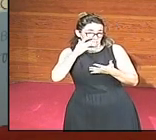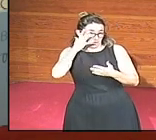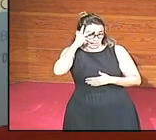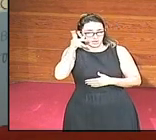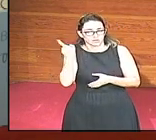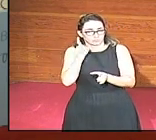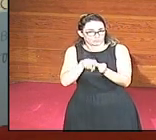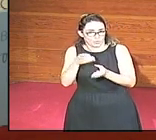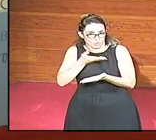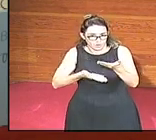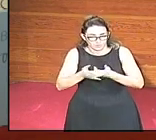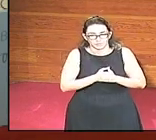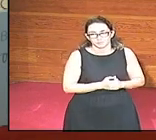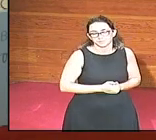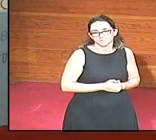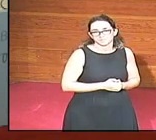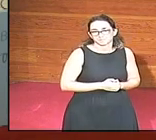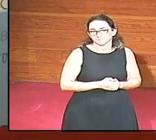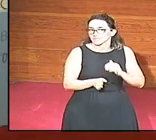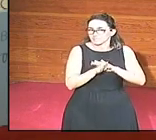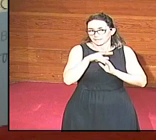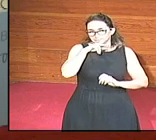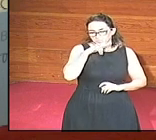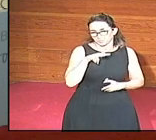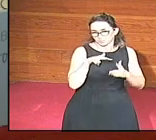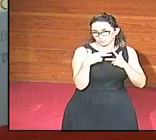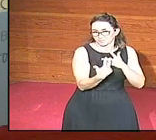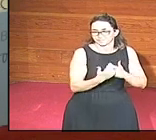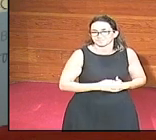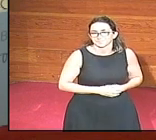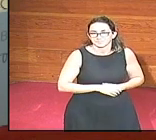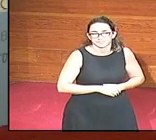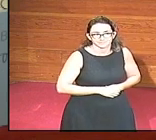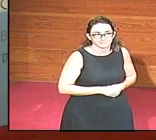Manuk egindako lanari esker, sari ugari jaso ditu.